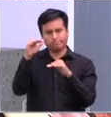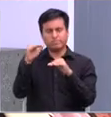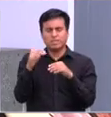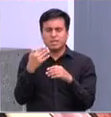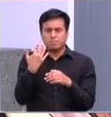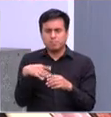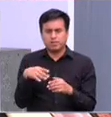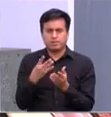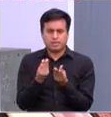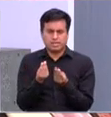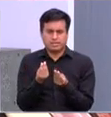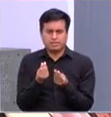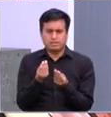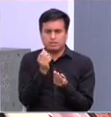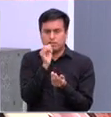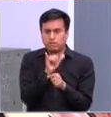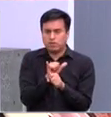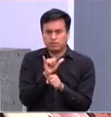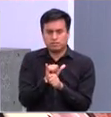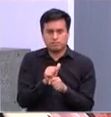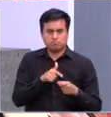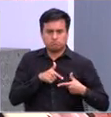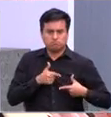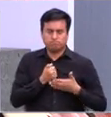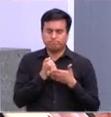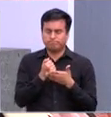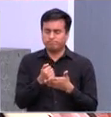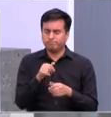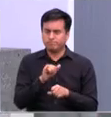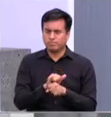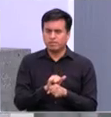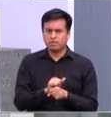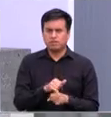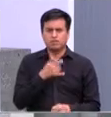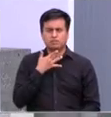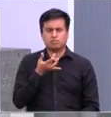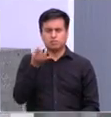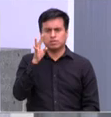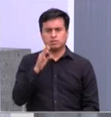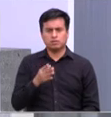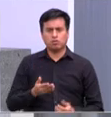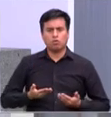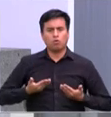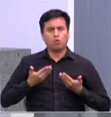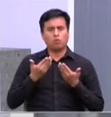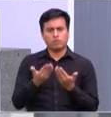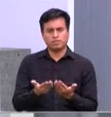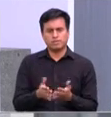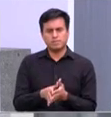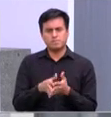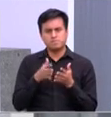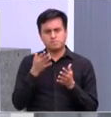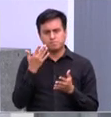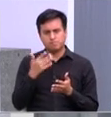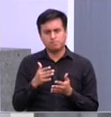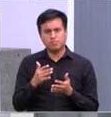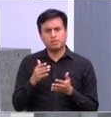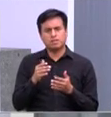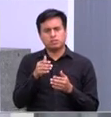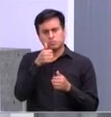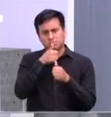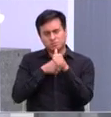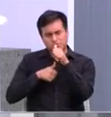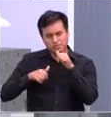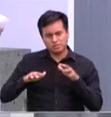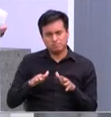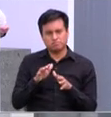mala calidad de una falsa solidaridad que solo puede ofrecer mala supervivencia